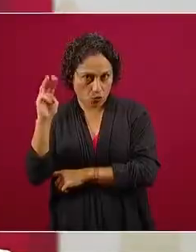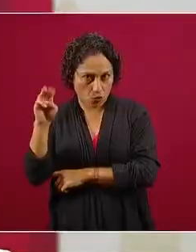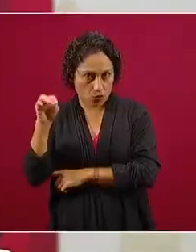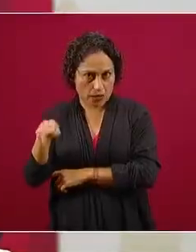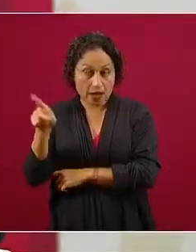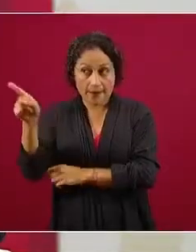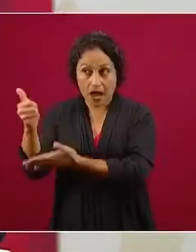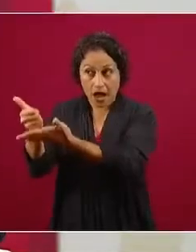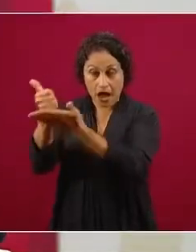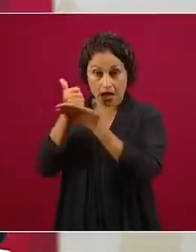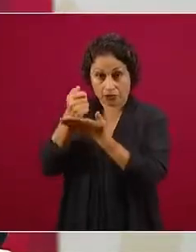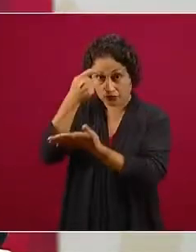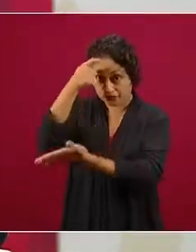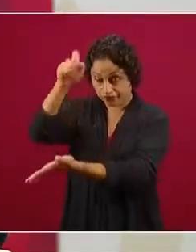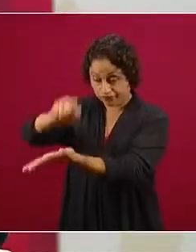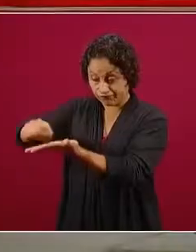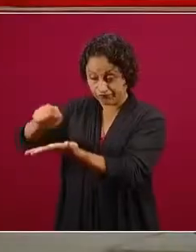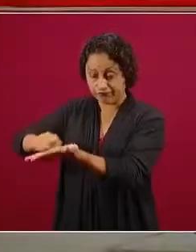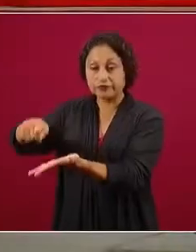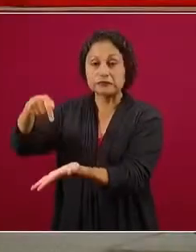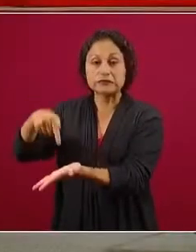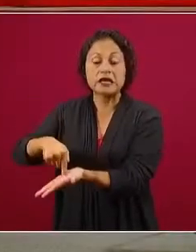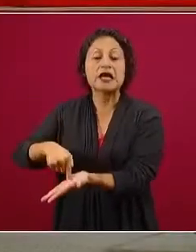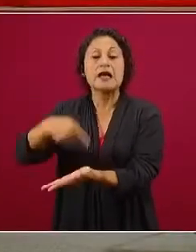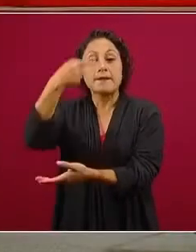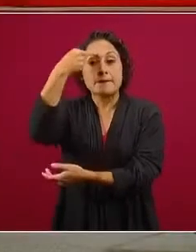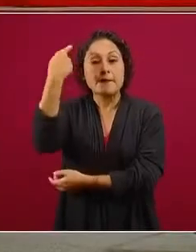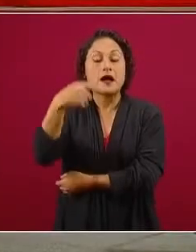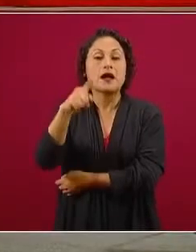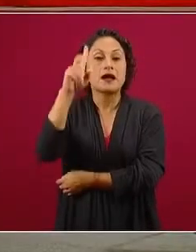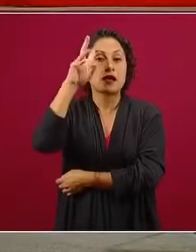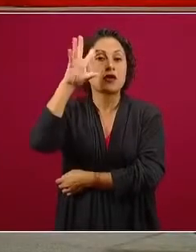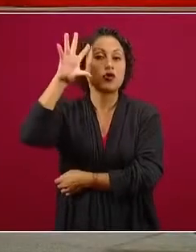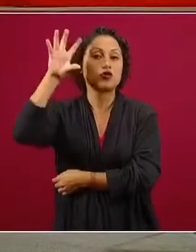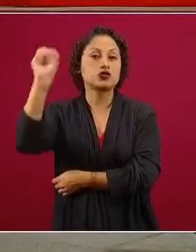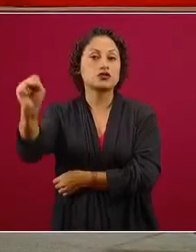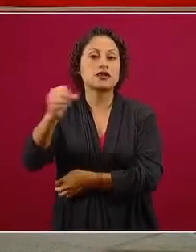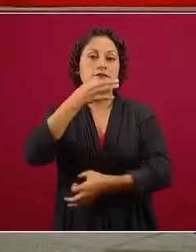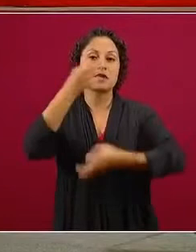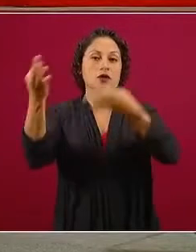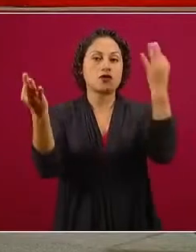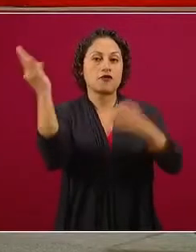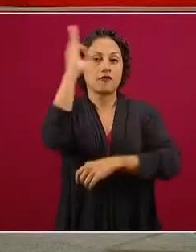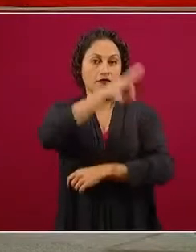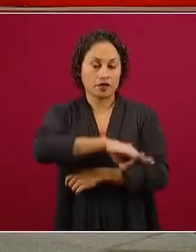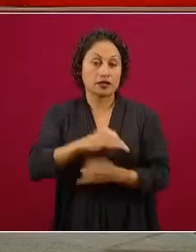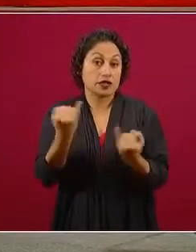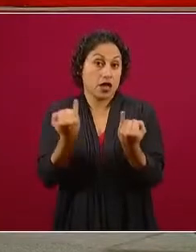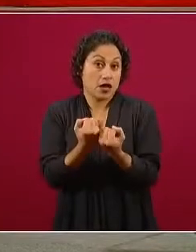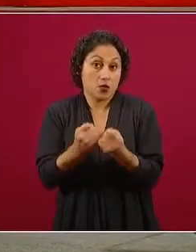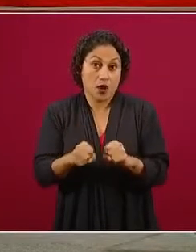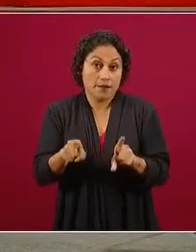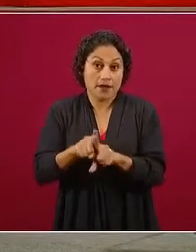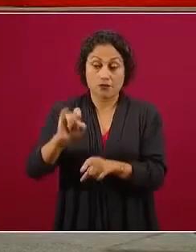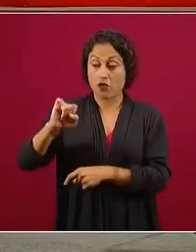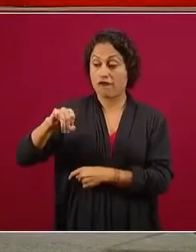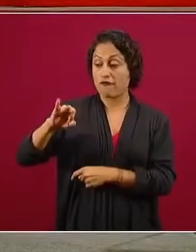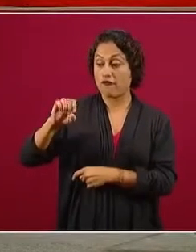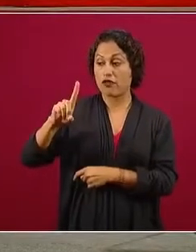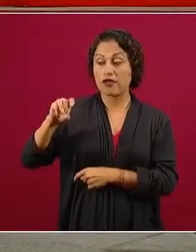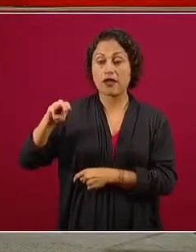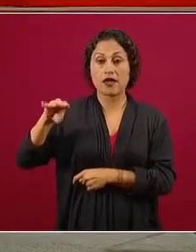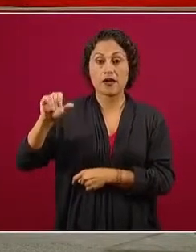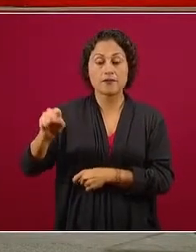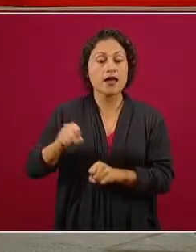delimitar muy bien el universo de las fake news en México. La infodemia se alimenta de fake news, aunque no solamente